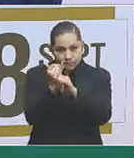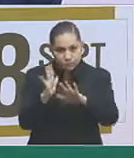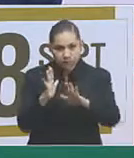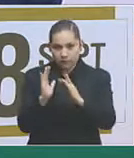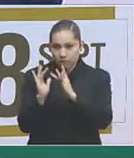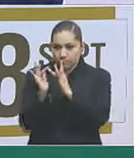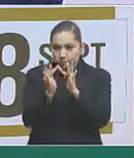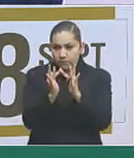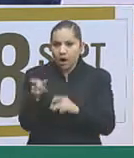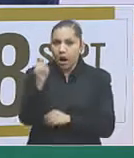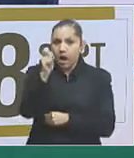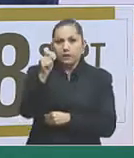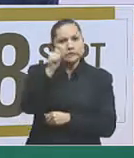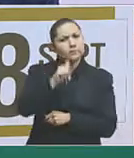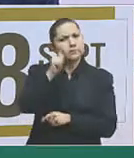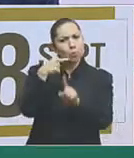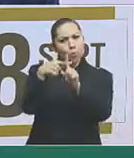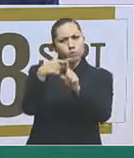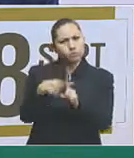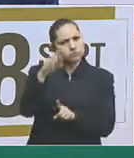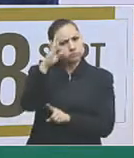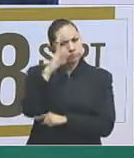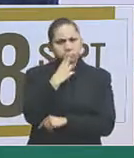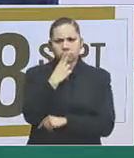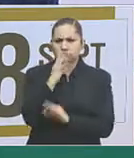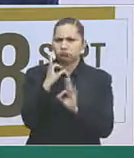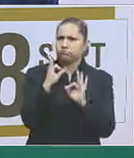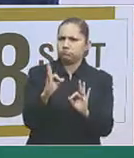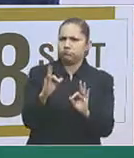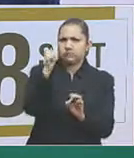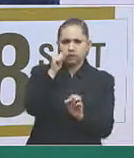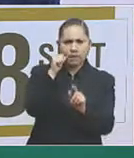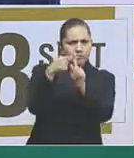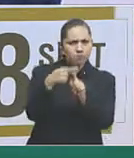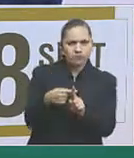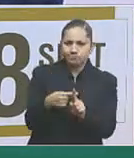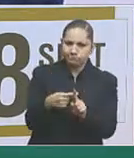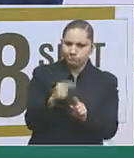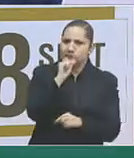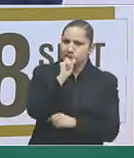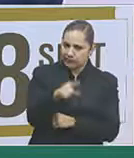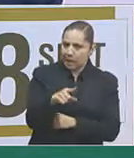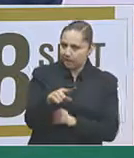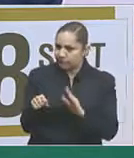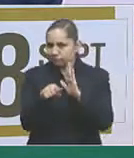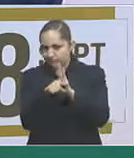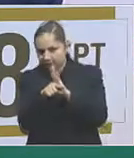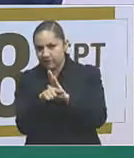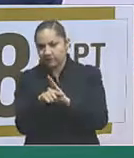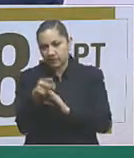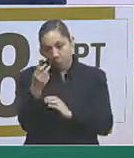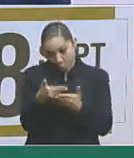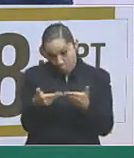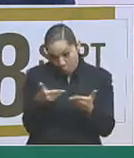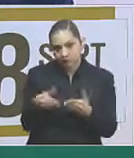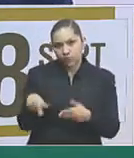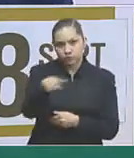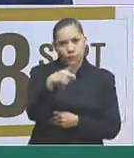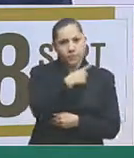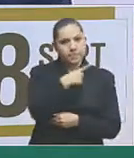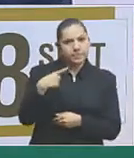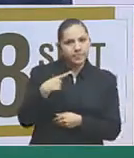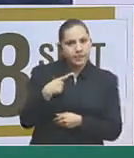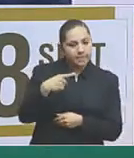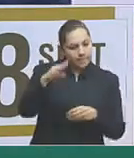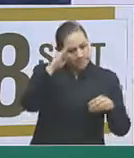lado oscuro y que debemos de formular estrategias para incorporar y promover promover el uso de los valores en